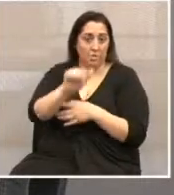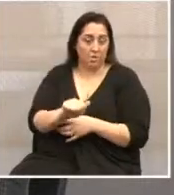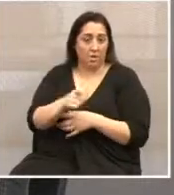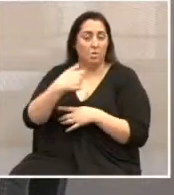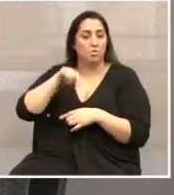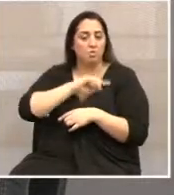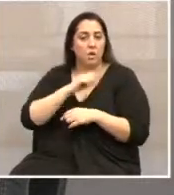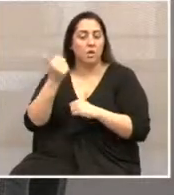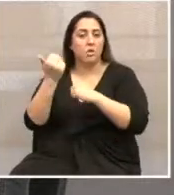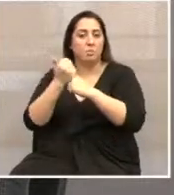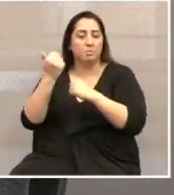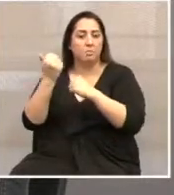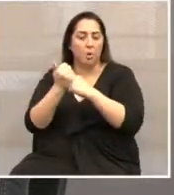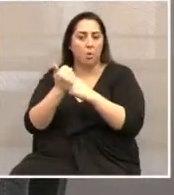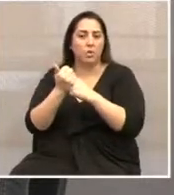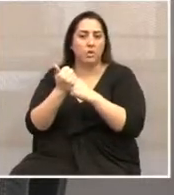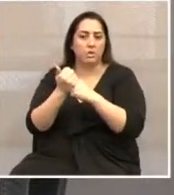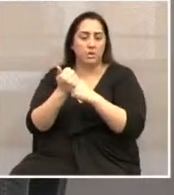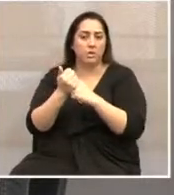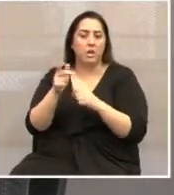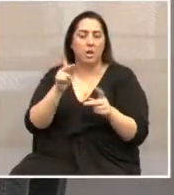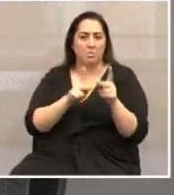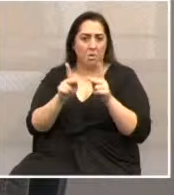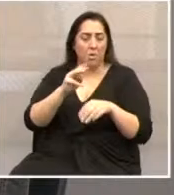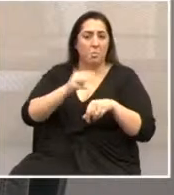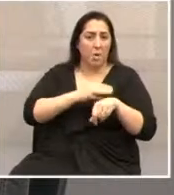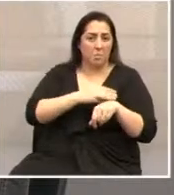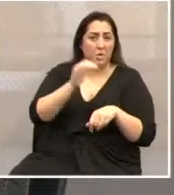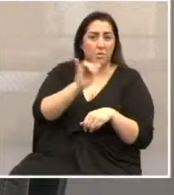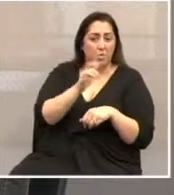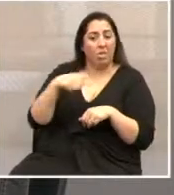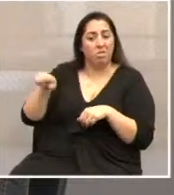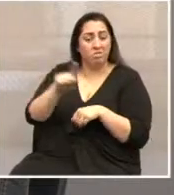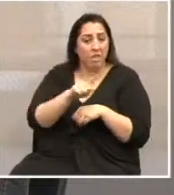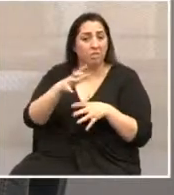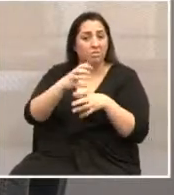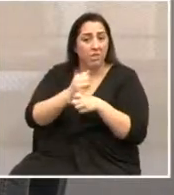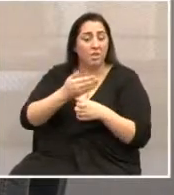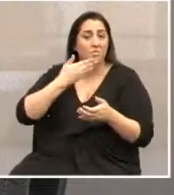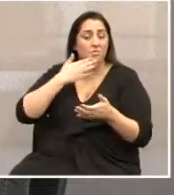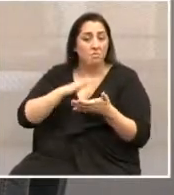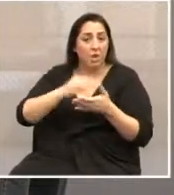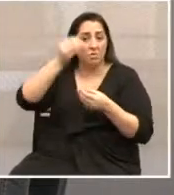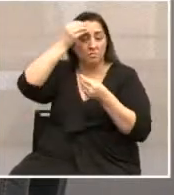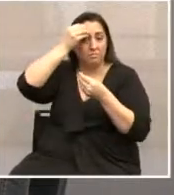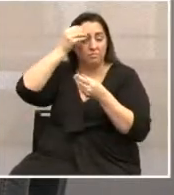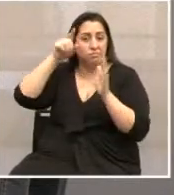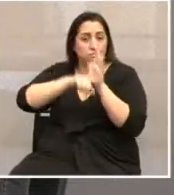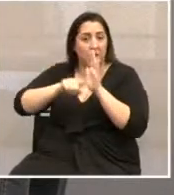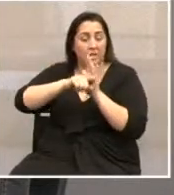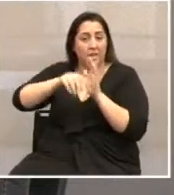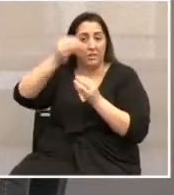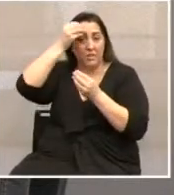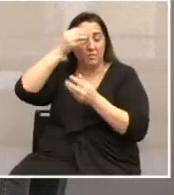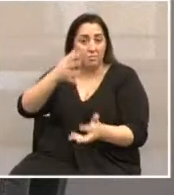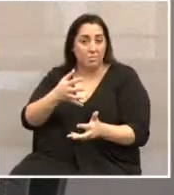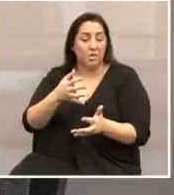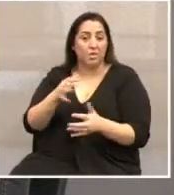en Miami, quien está recibiendo estas mentiras. Thank you so much to all of our witnesses for